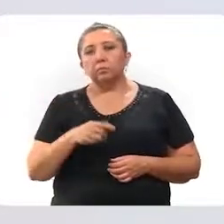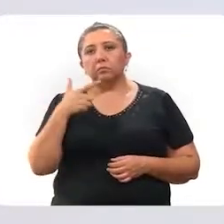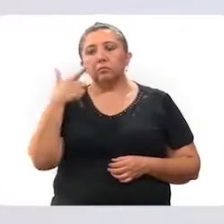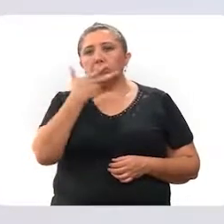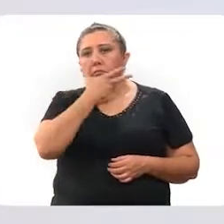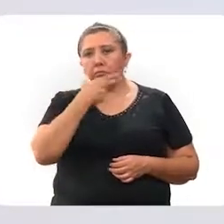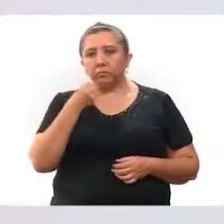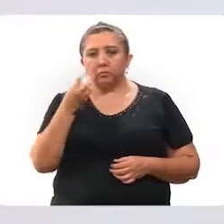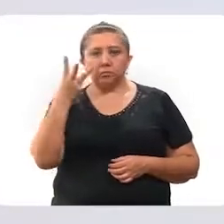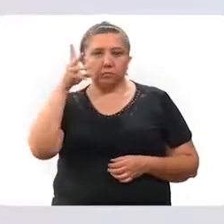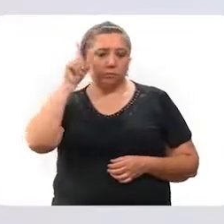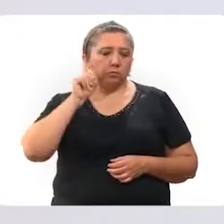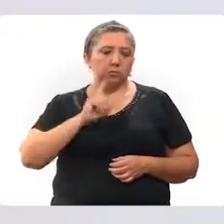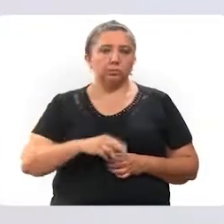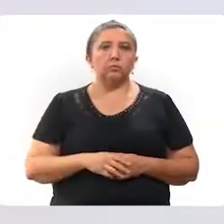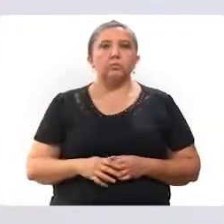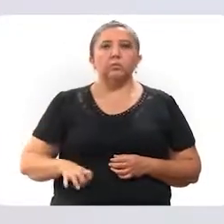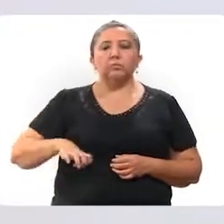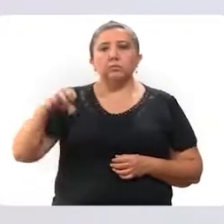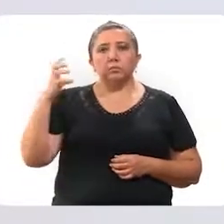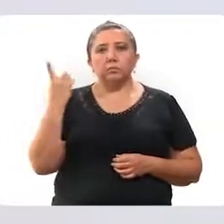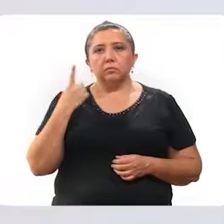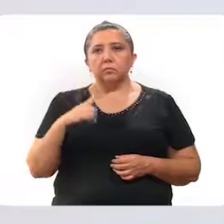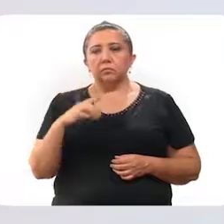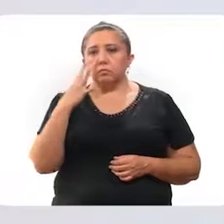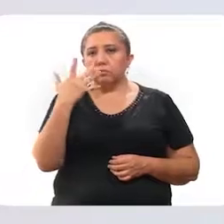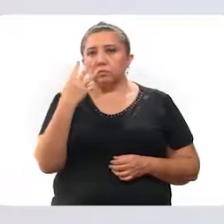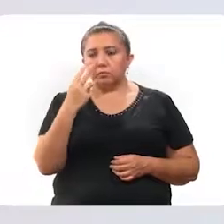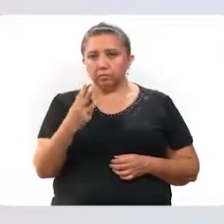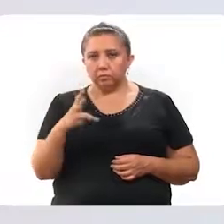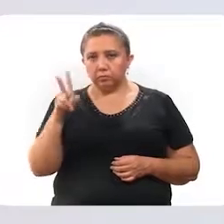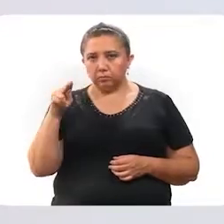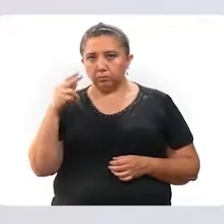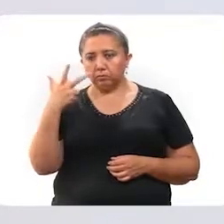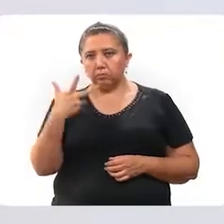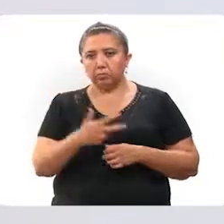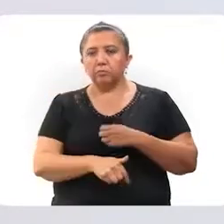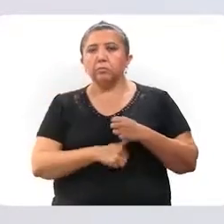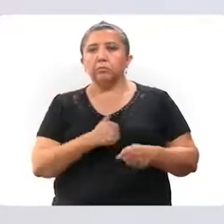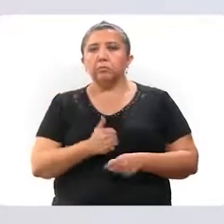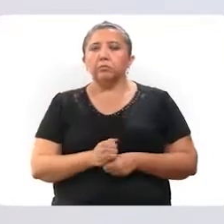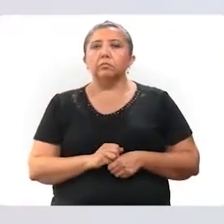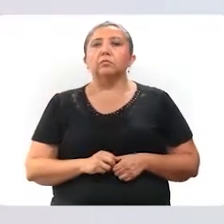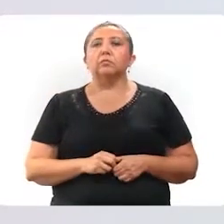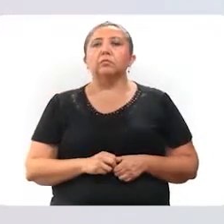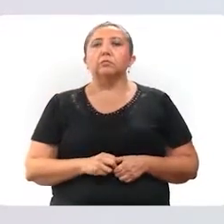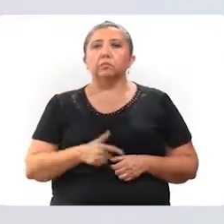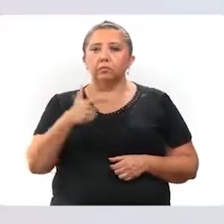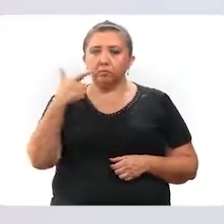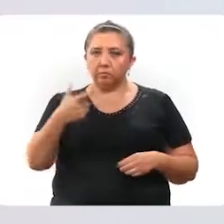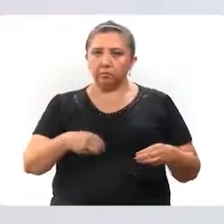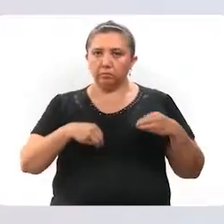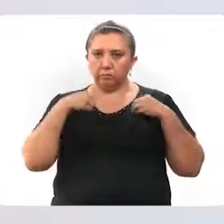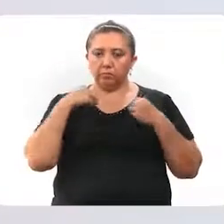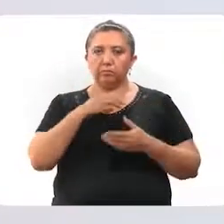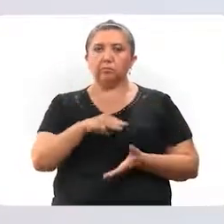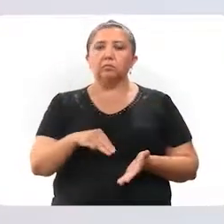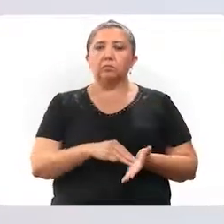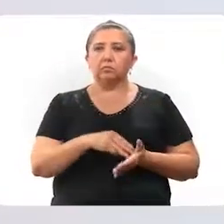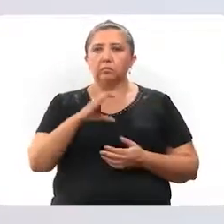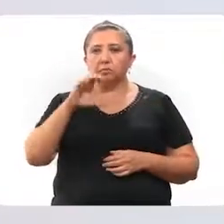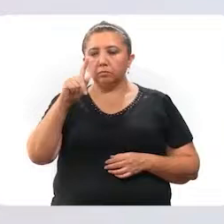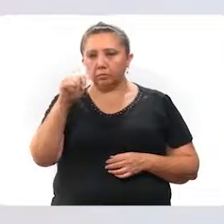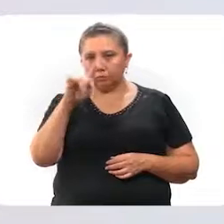7 hombres y 3 mujeres, de un rango de edad de 53 a 88 años. 7 residían en Mérida, 1